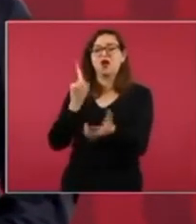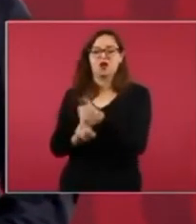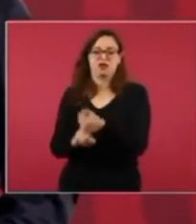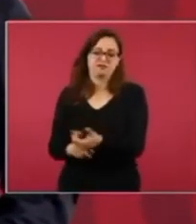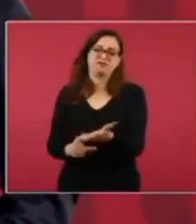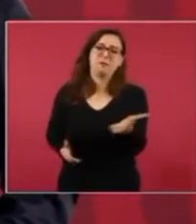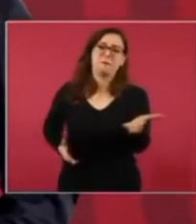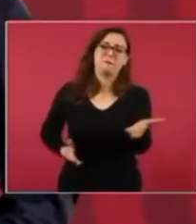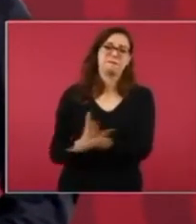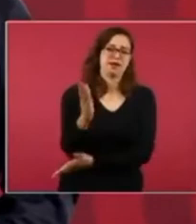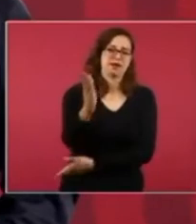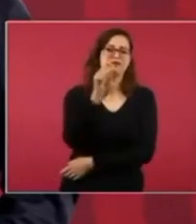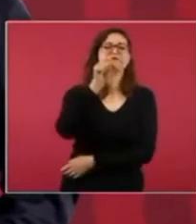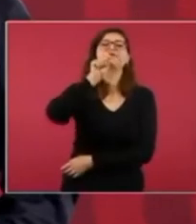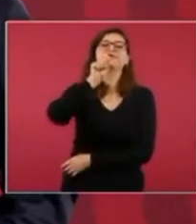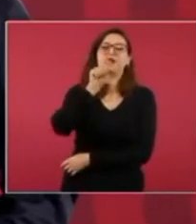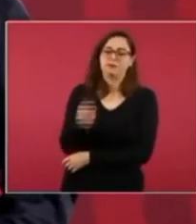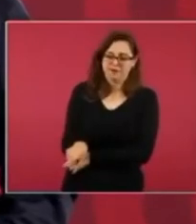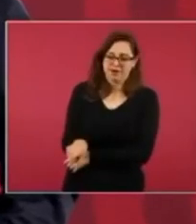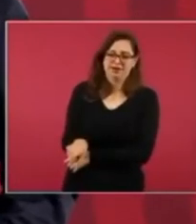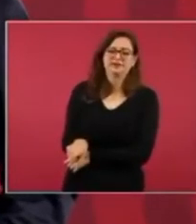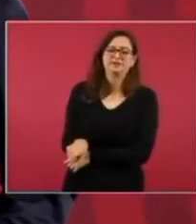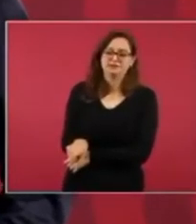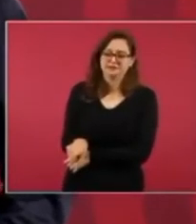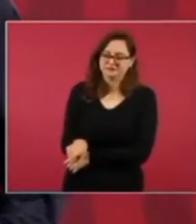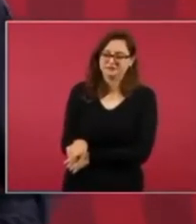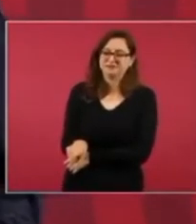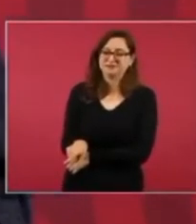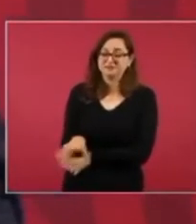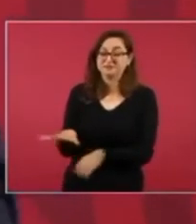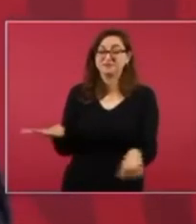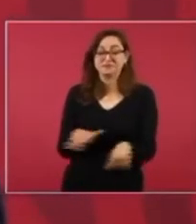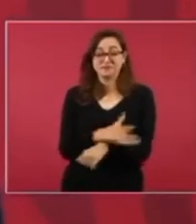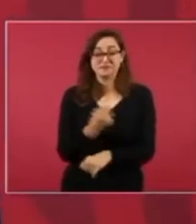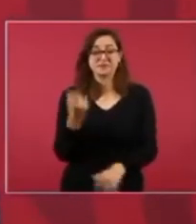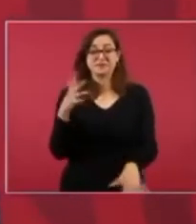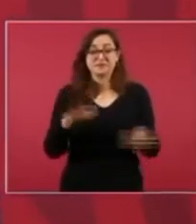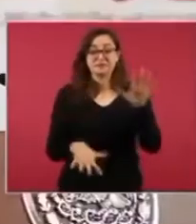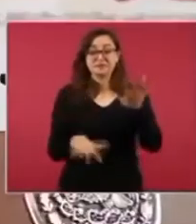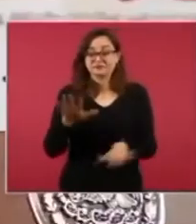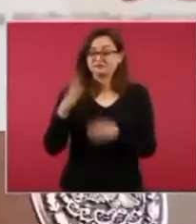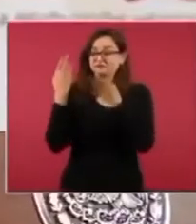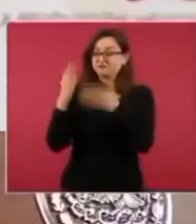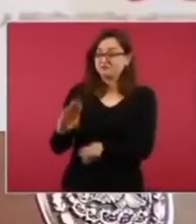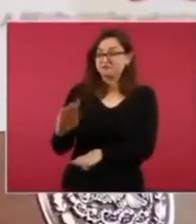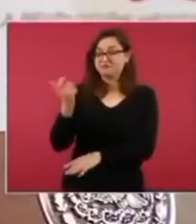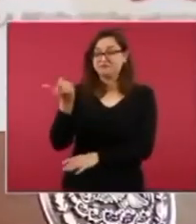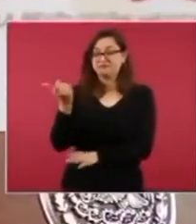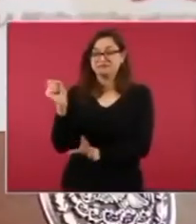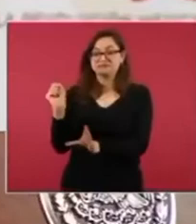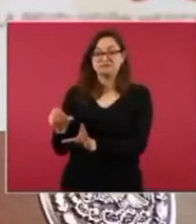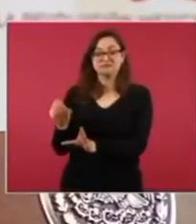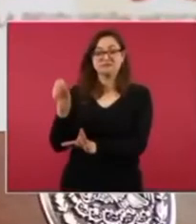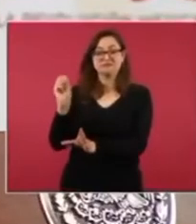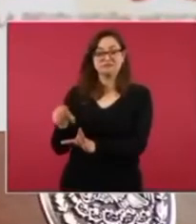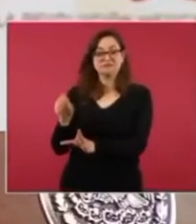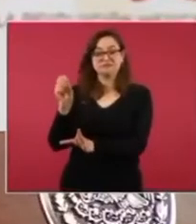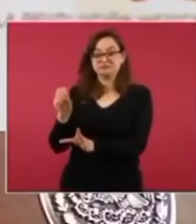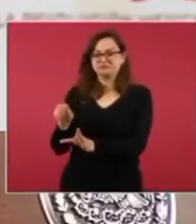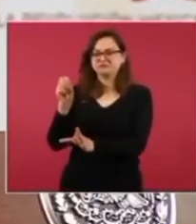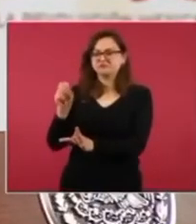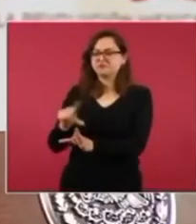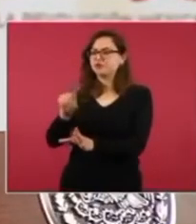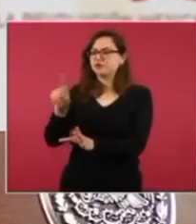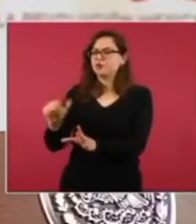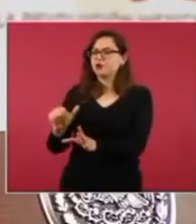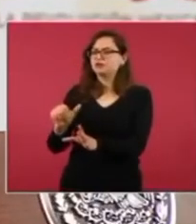iniciativa y lo que al final de cuentas los legisladores van a resolver en Cámara de Senadores y que ya resolvieron en Cámara de Diputados. Si hay otras